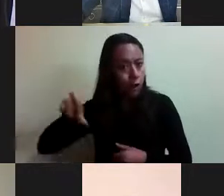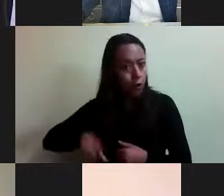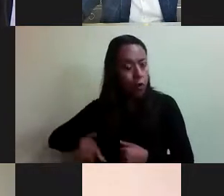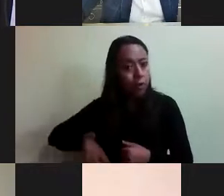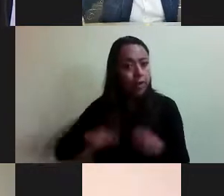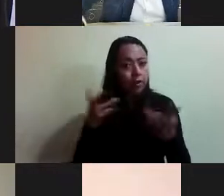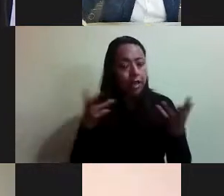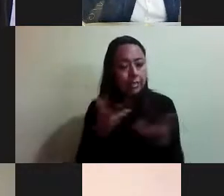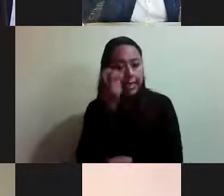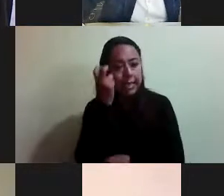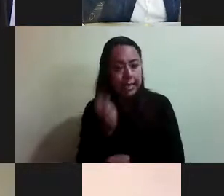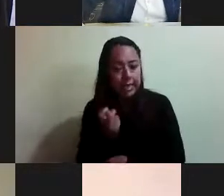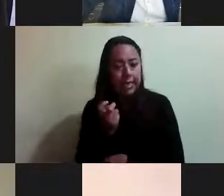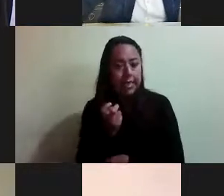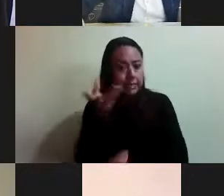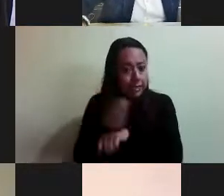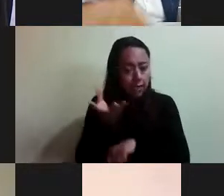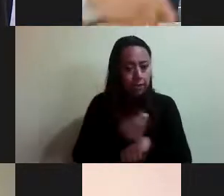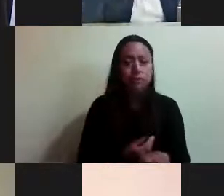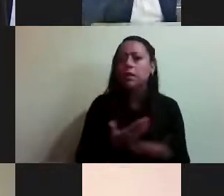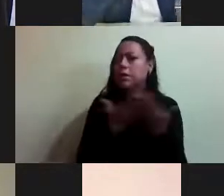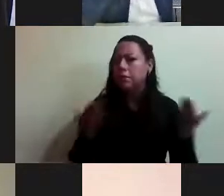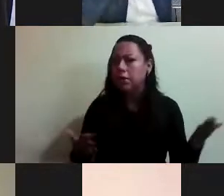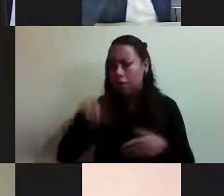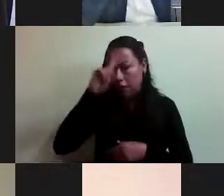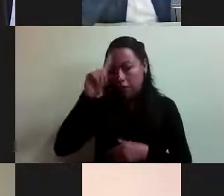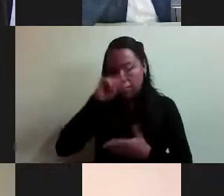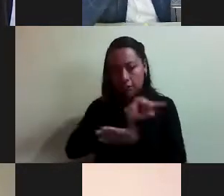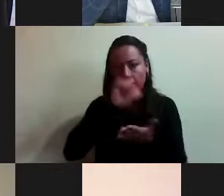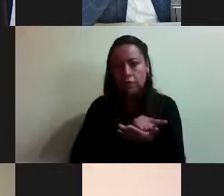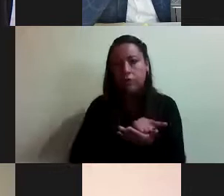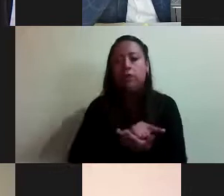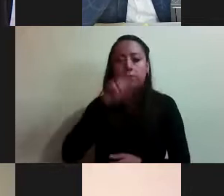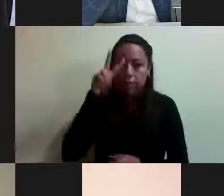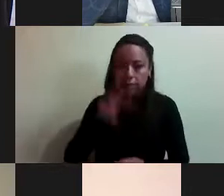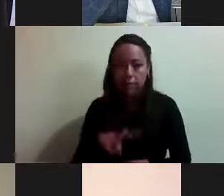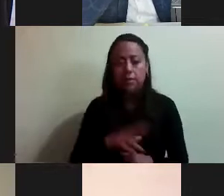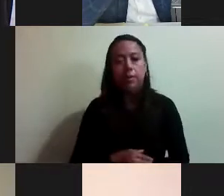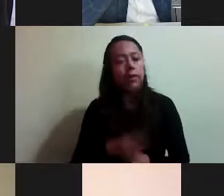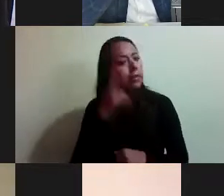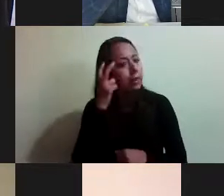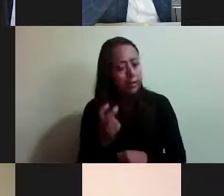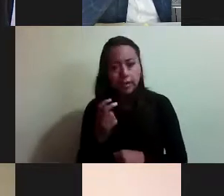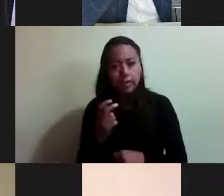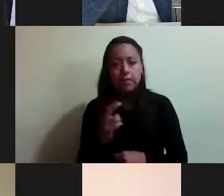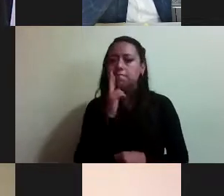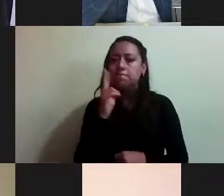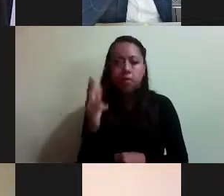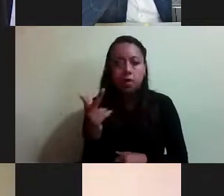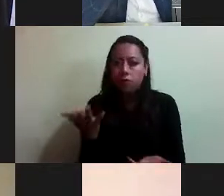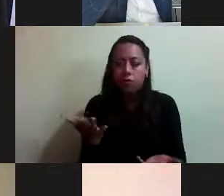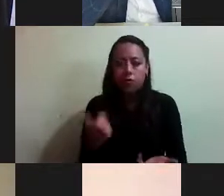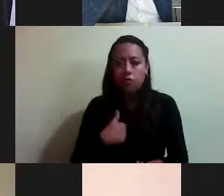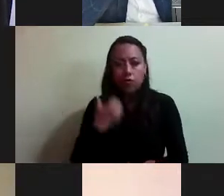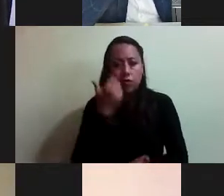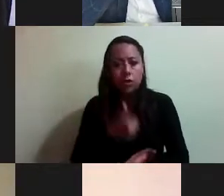este ajuste. Y sobre la recomendación legal, de verdad es la mejor de las intenciones. No estamos